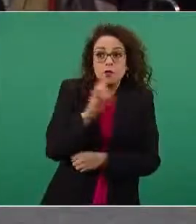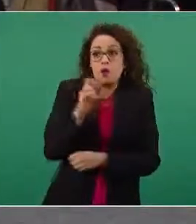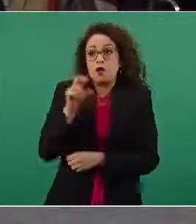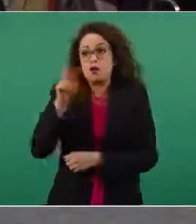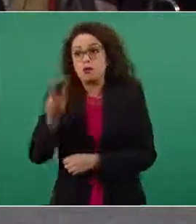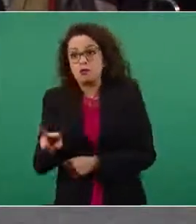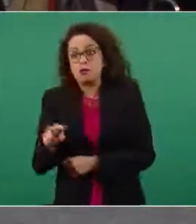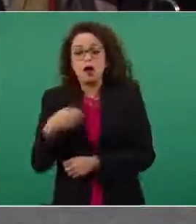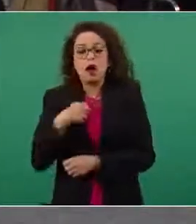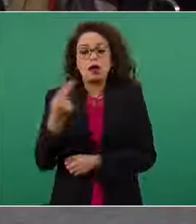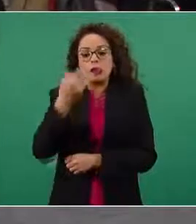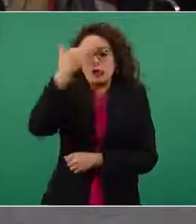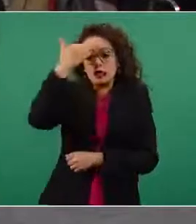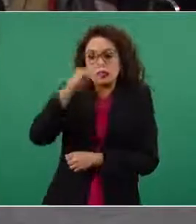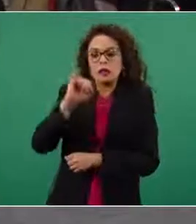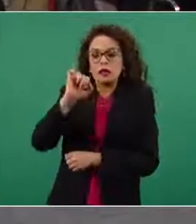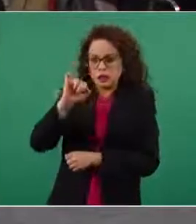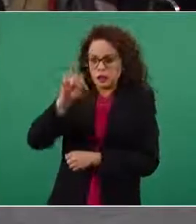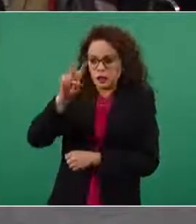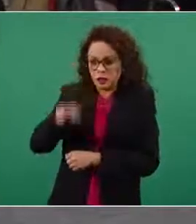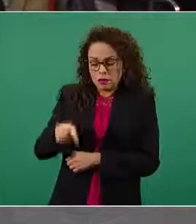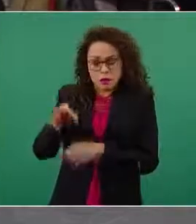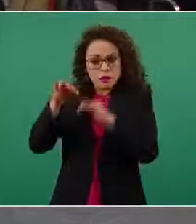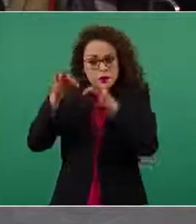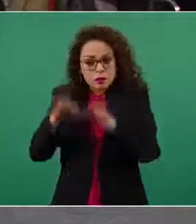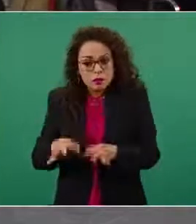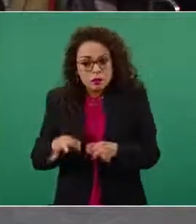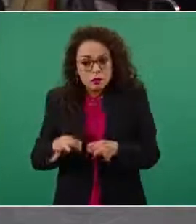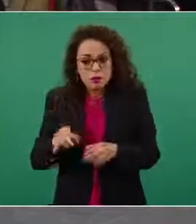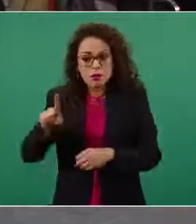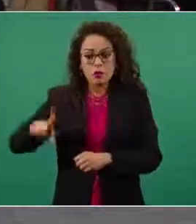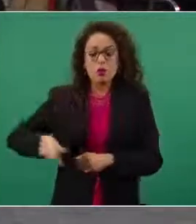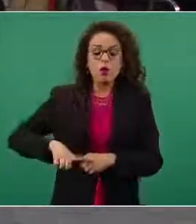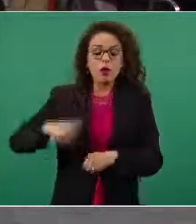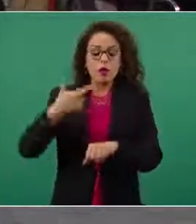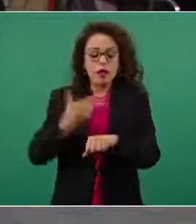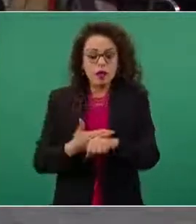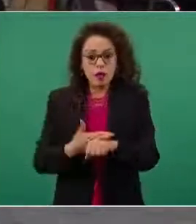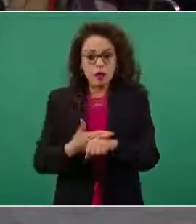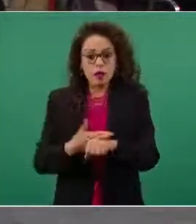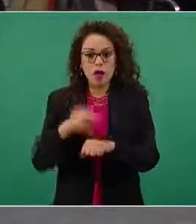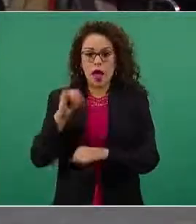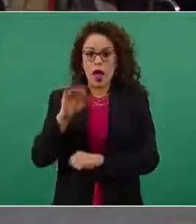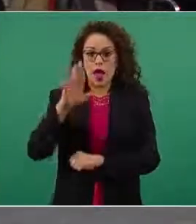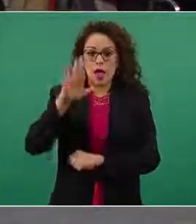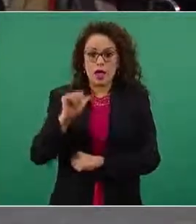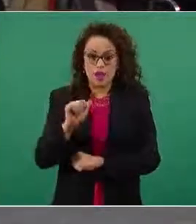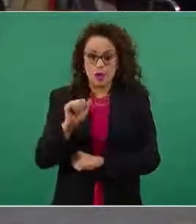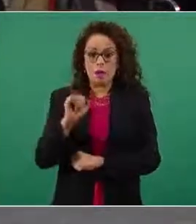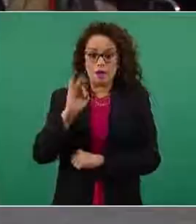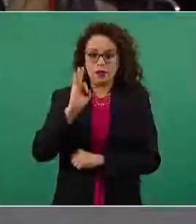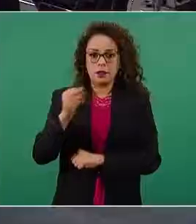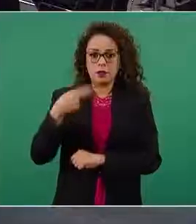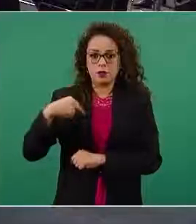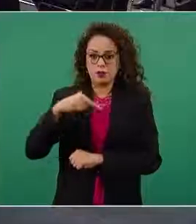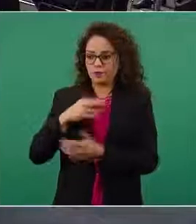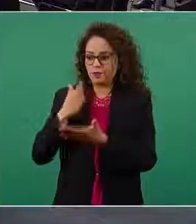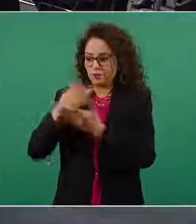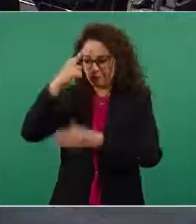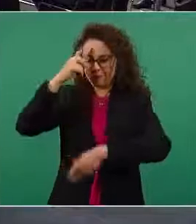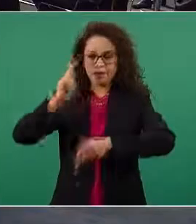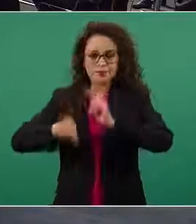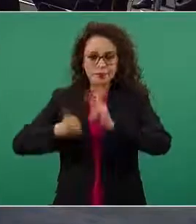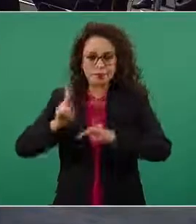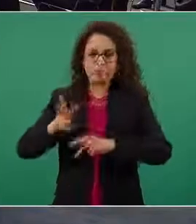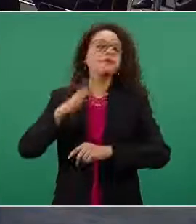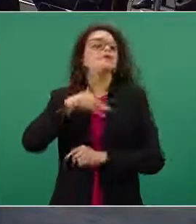nos ratifique. Sí, al gobernador, cuando nos iba a dar la entrevista, le dijimos,